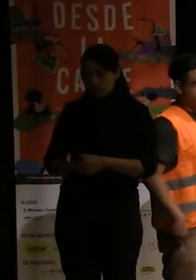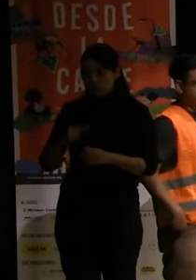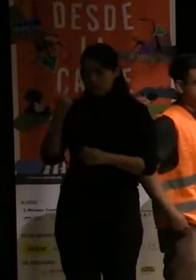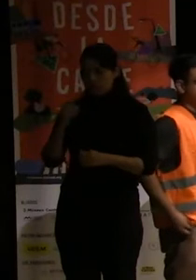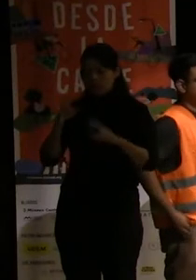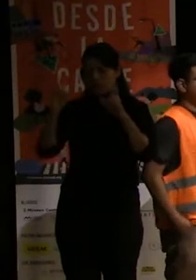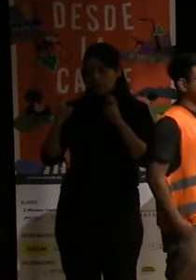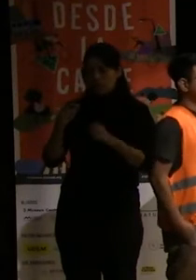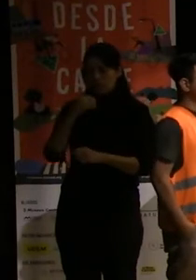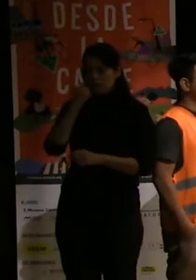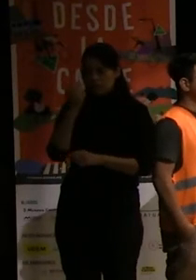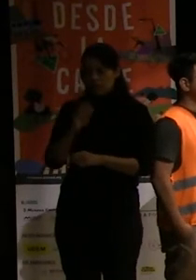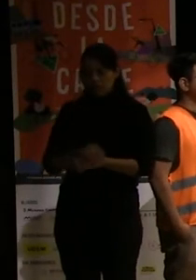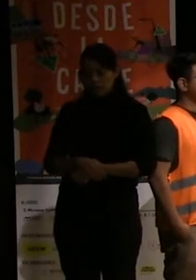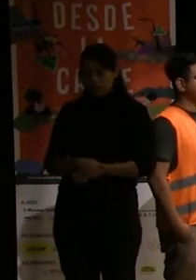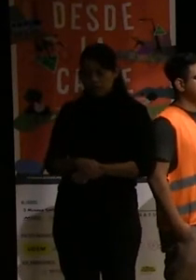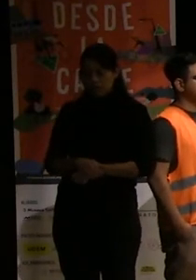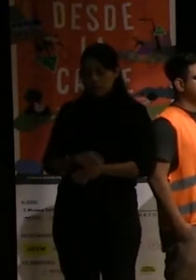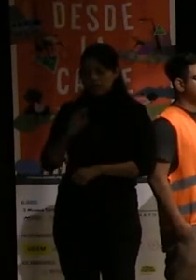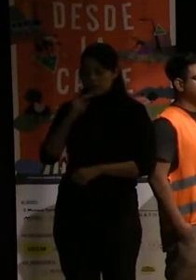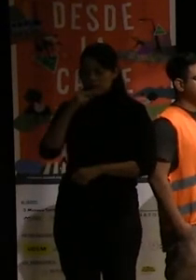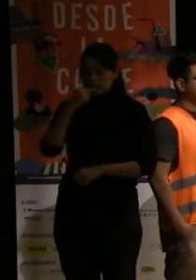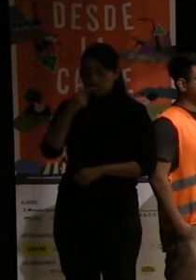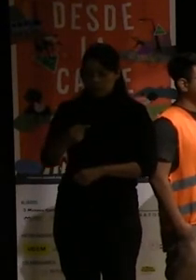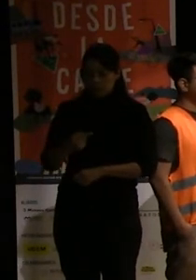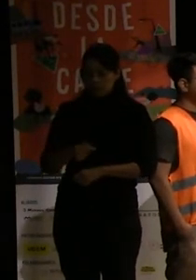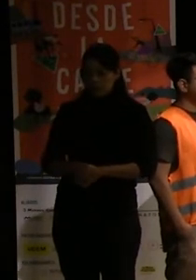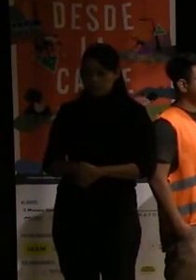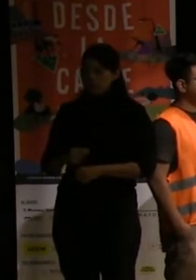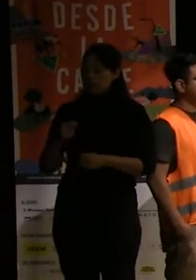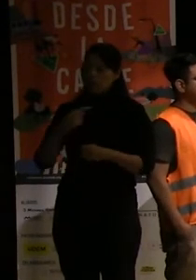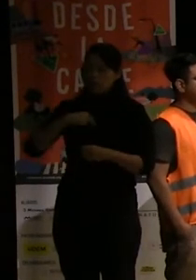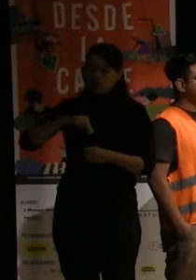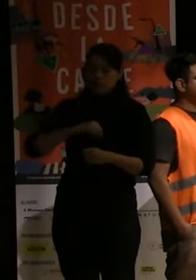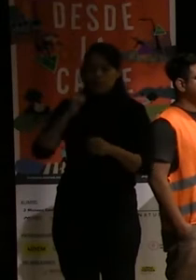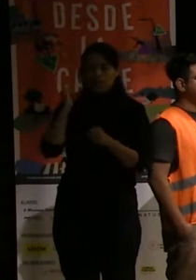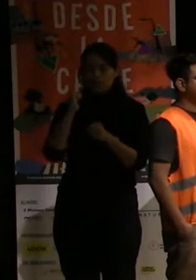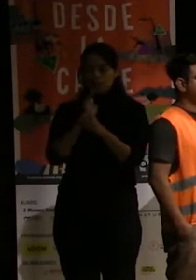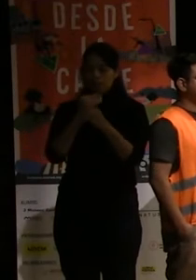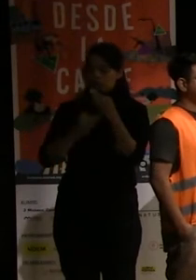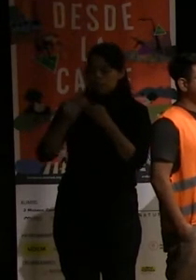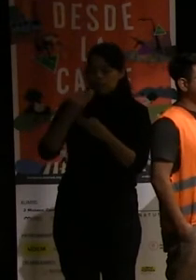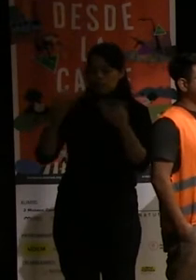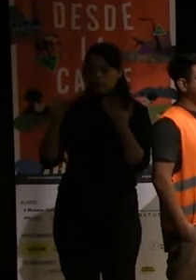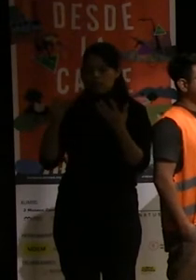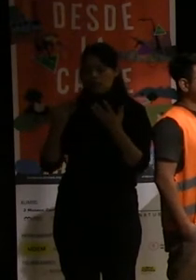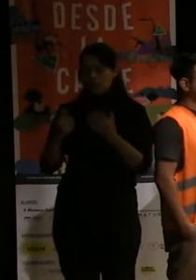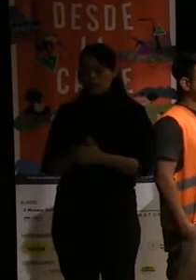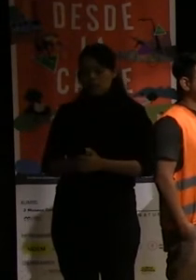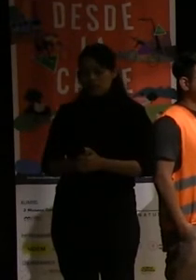tema que siempre quisimos que se mencionara mucho es el tema de darnos cuenta que todo lo que hacemos se da en un contexto